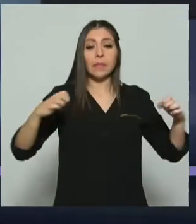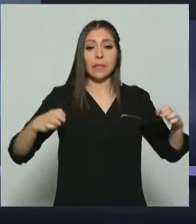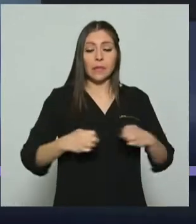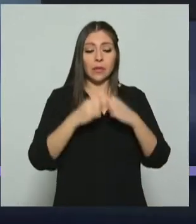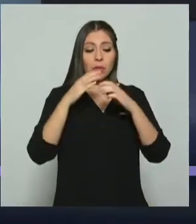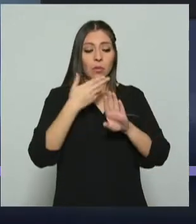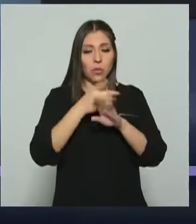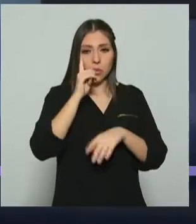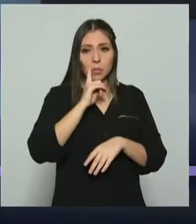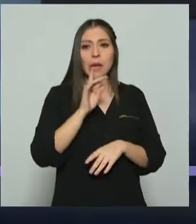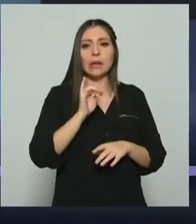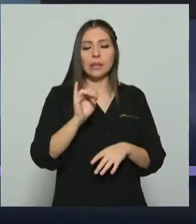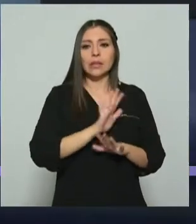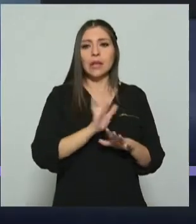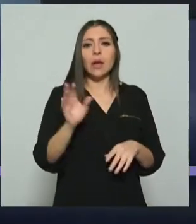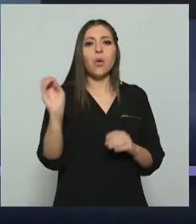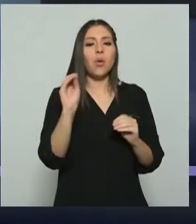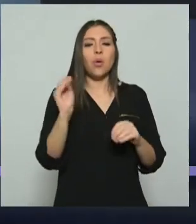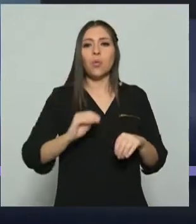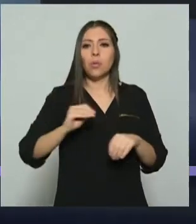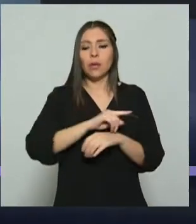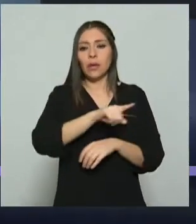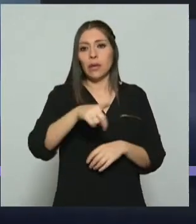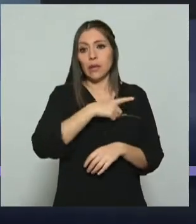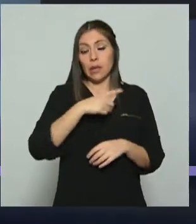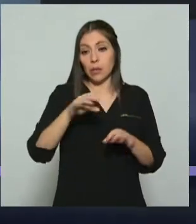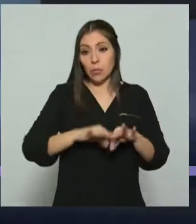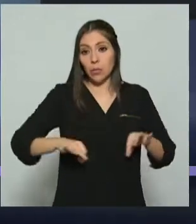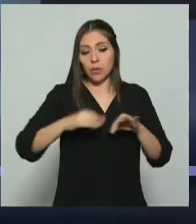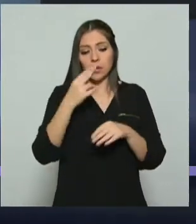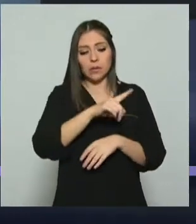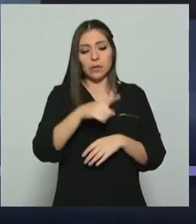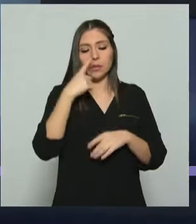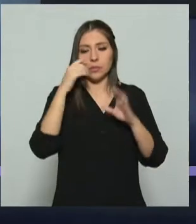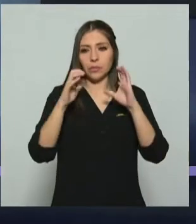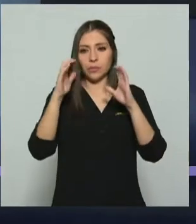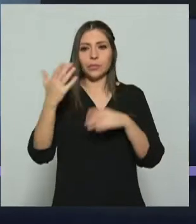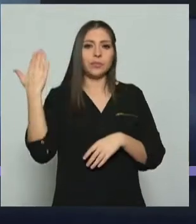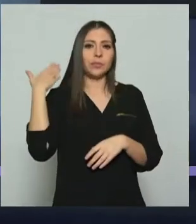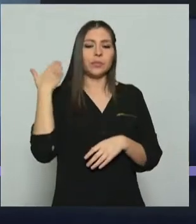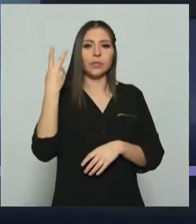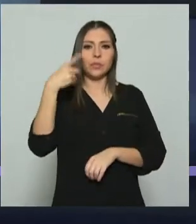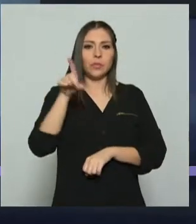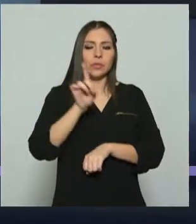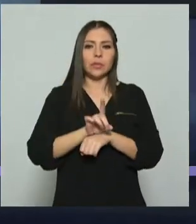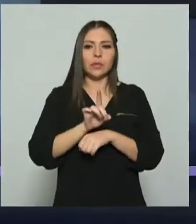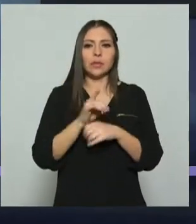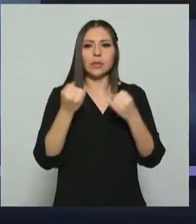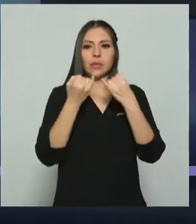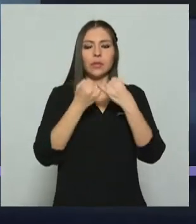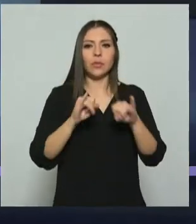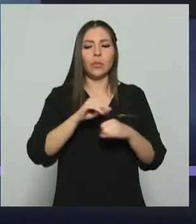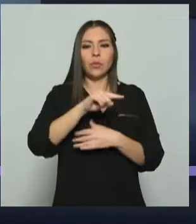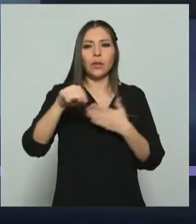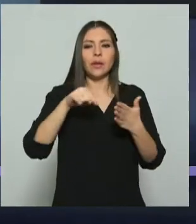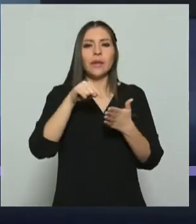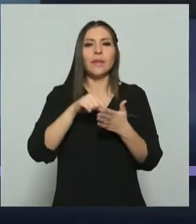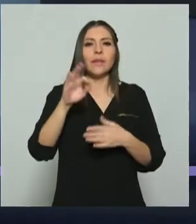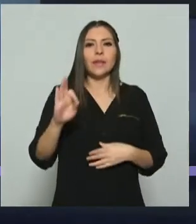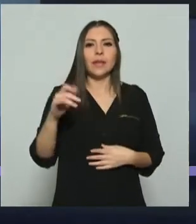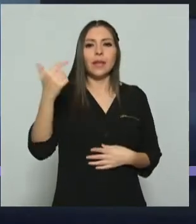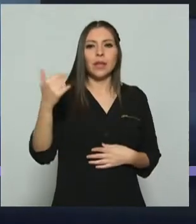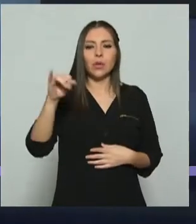un paso importante porque tenemos que estar en alerta. Segundo, hace 2 días se inauguró una unidad especializada dentro de la Fiscalía General